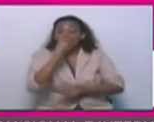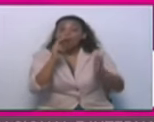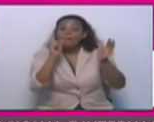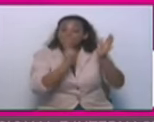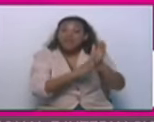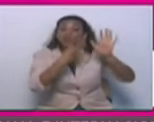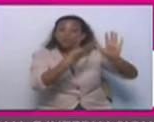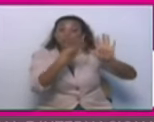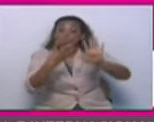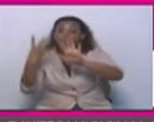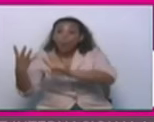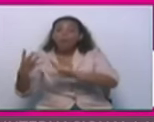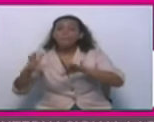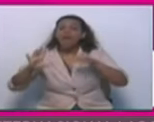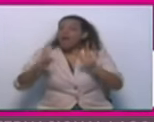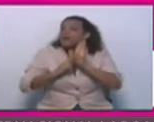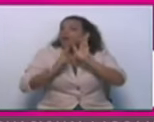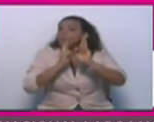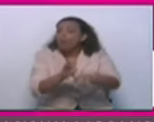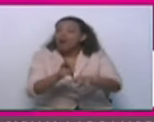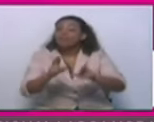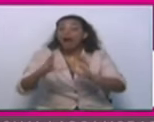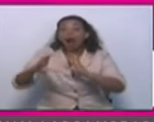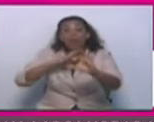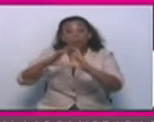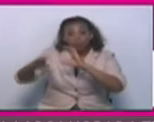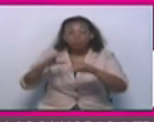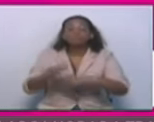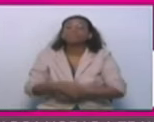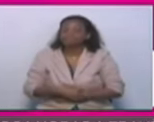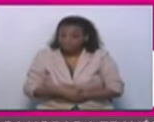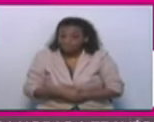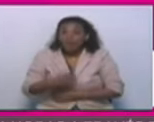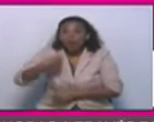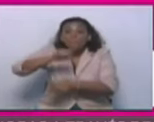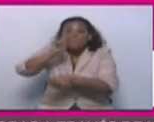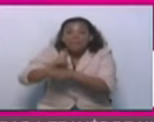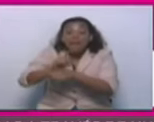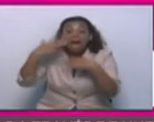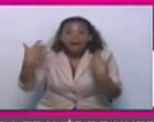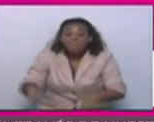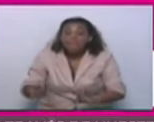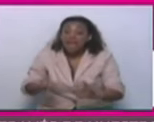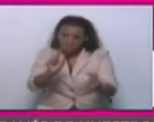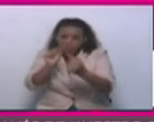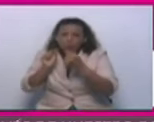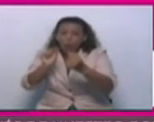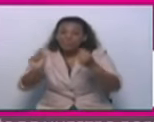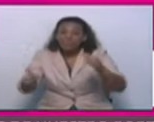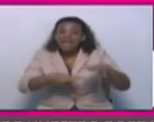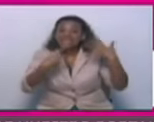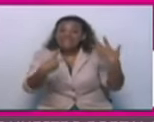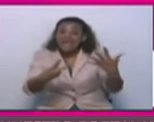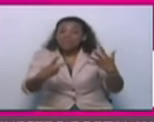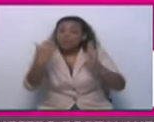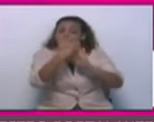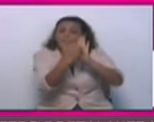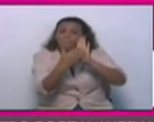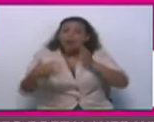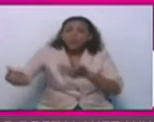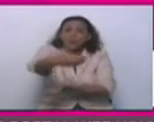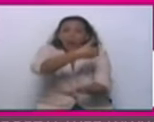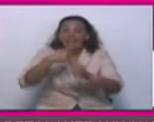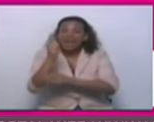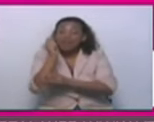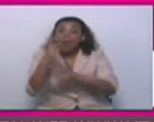es hija del gran diálogo, del gran entendimiento. Por primera vez se debatió el texto y se escribió colectivamente el texto de